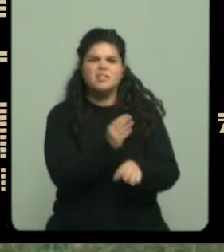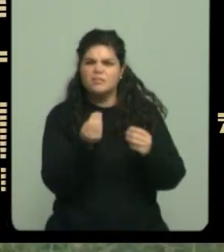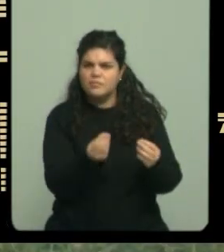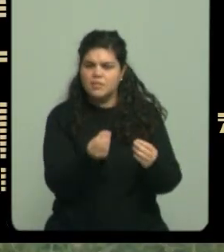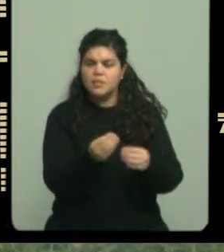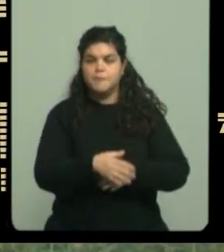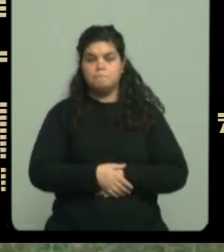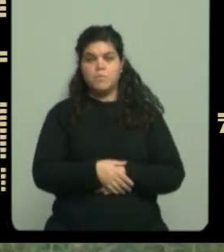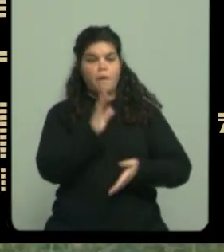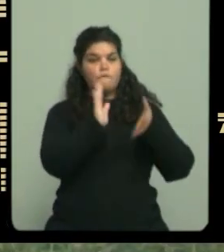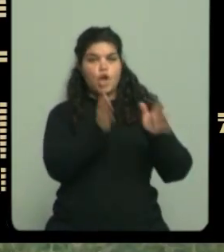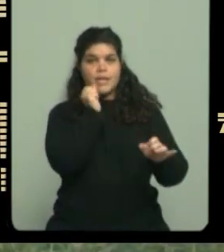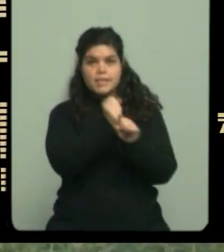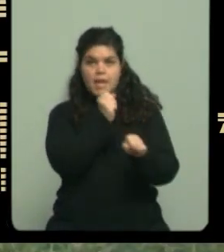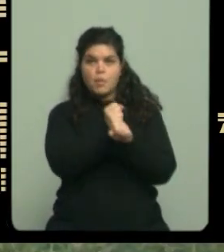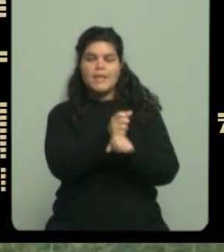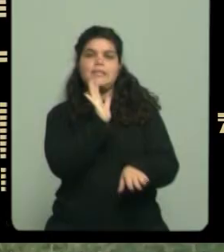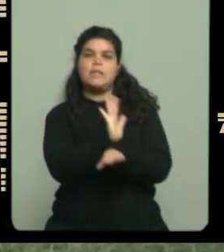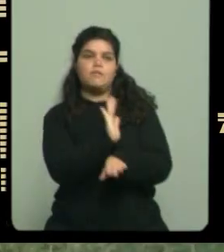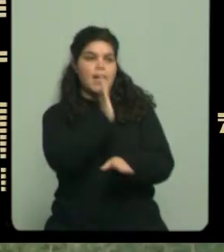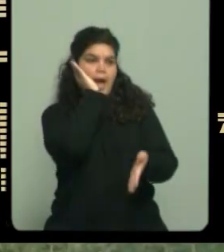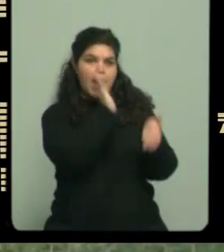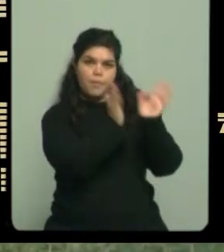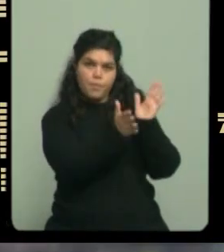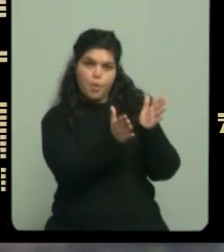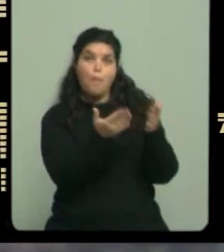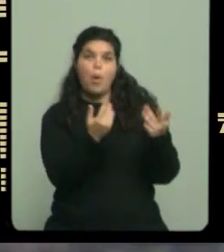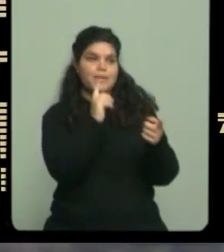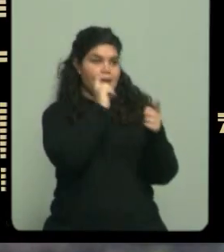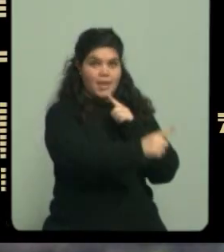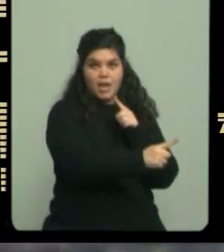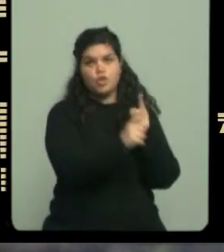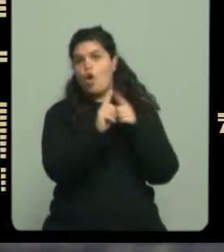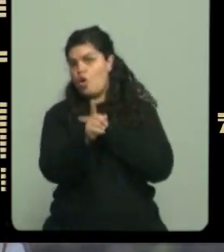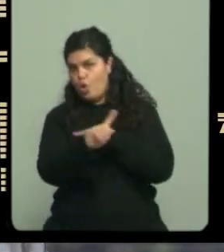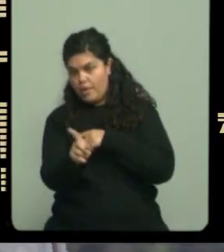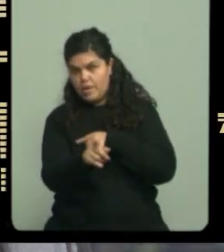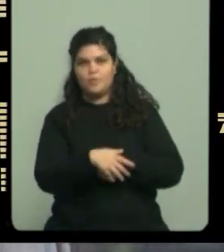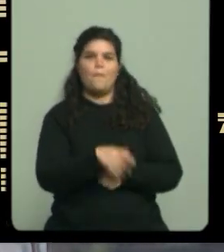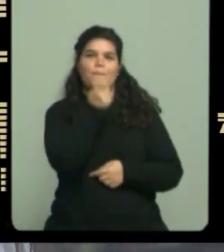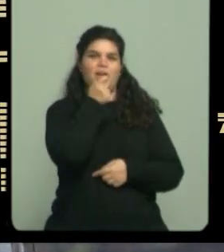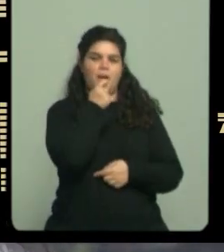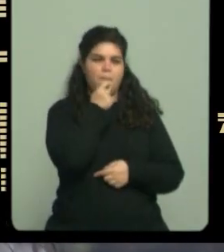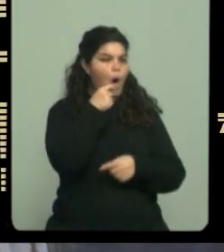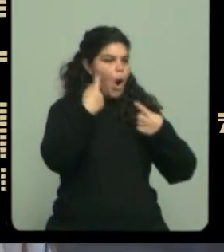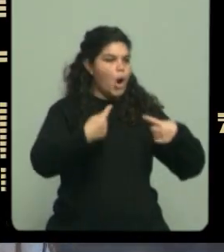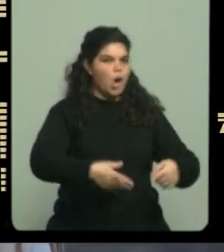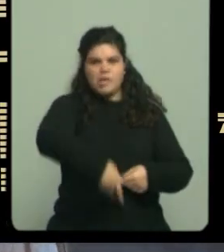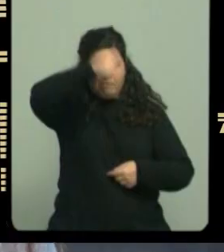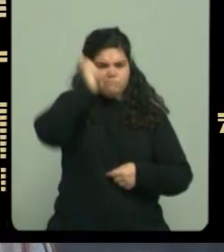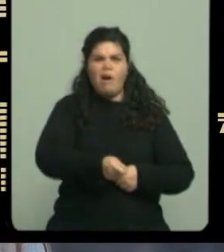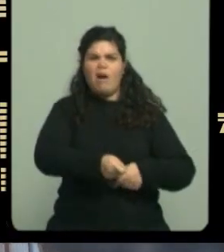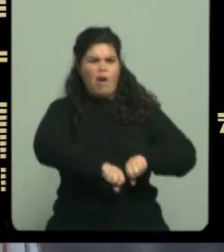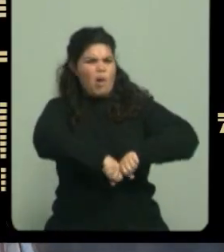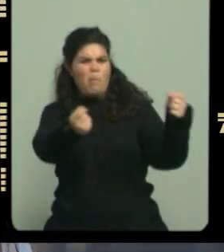violencia laboral se da cuando hay una agresión física, directa o indirectamente. Por ejemplo, golpear